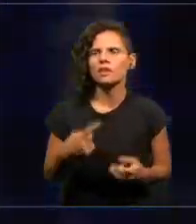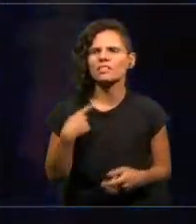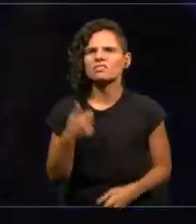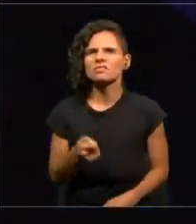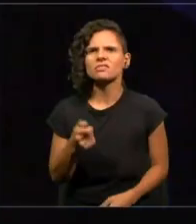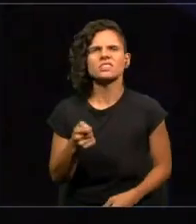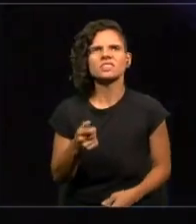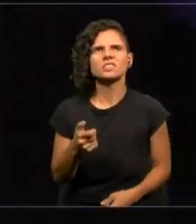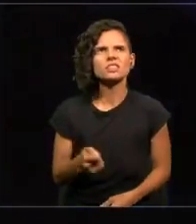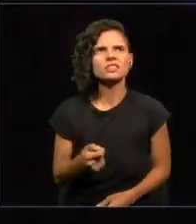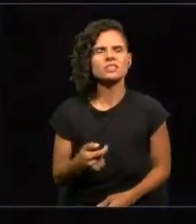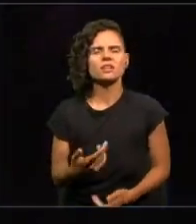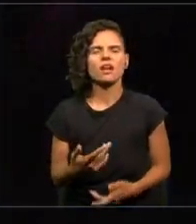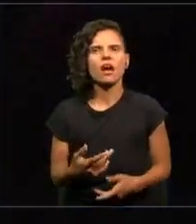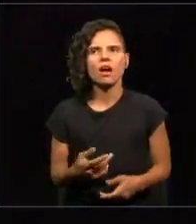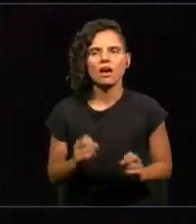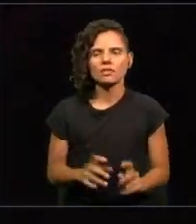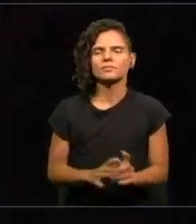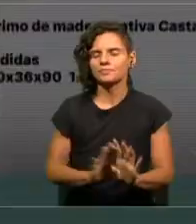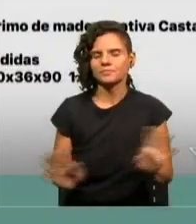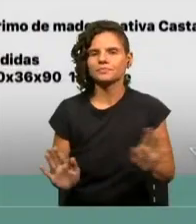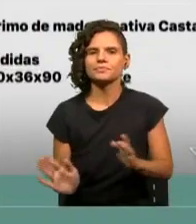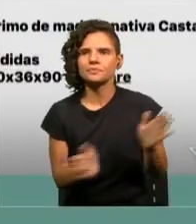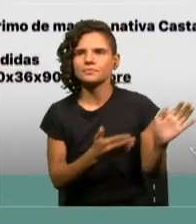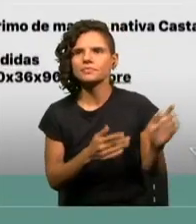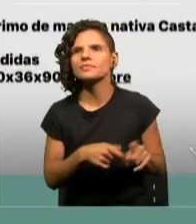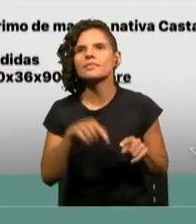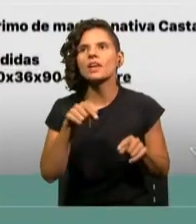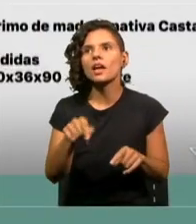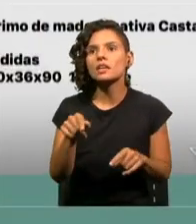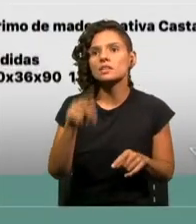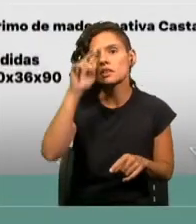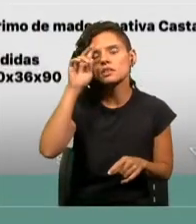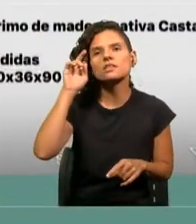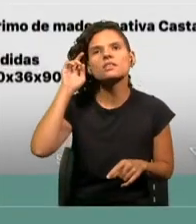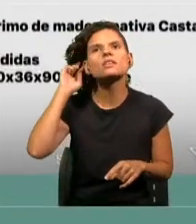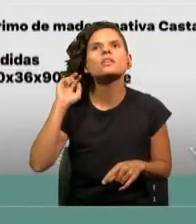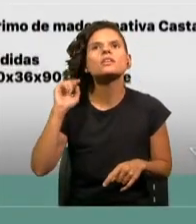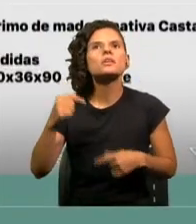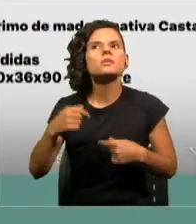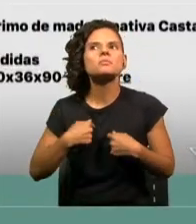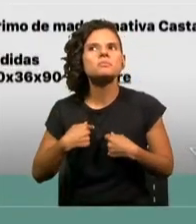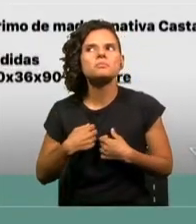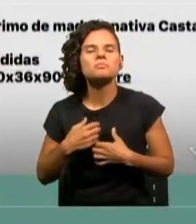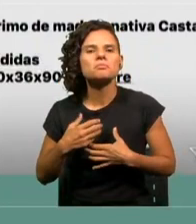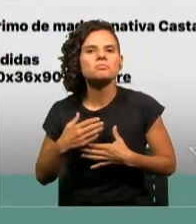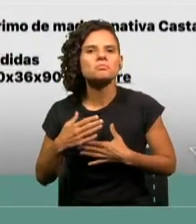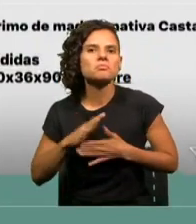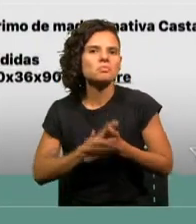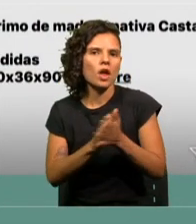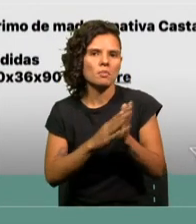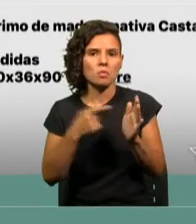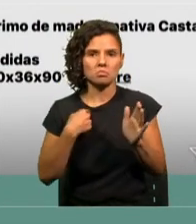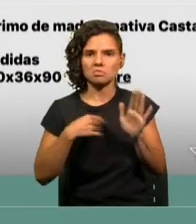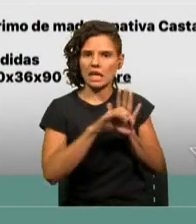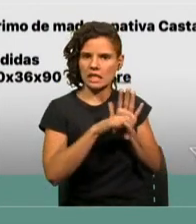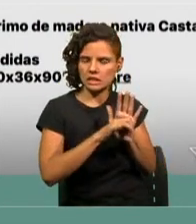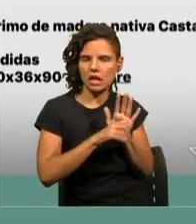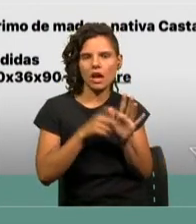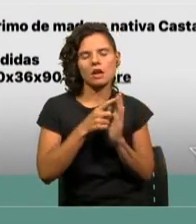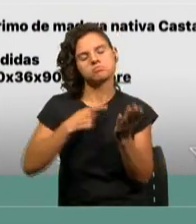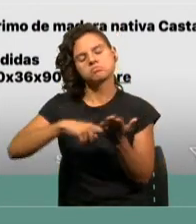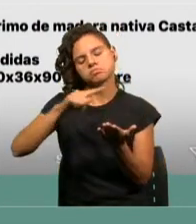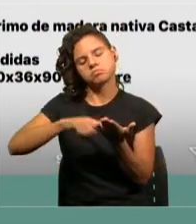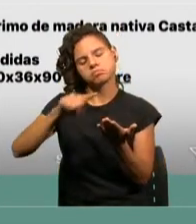quiero llegar a esto esto es una imagen real sacada de mi cuenta de instagram y quiero